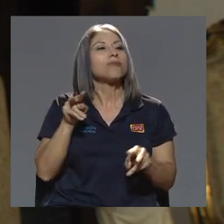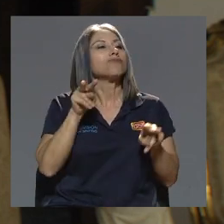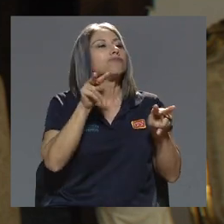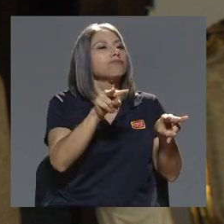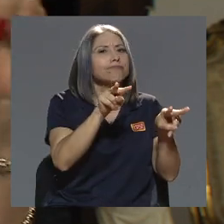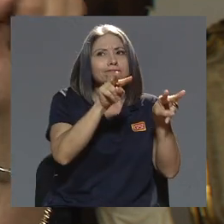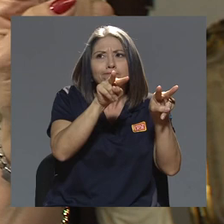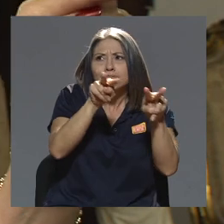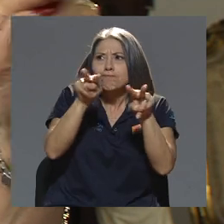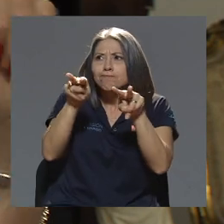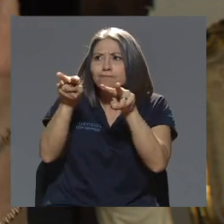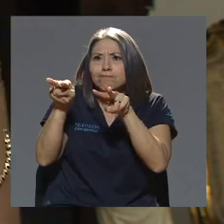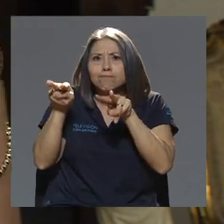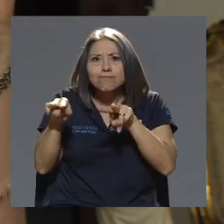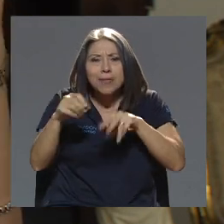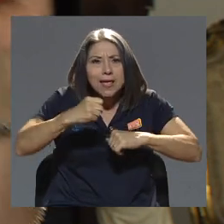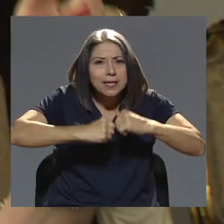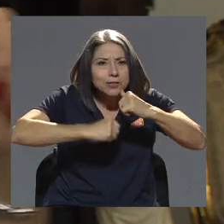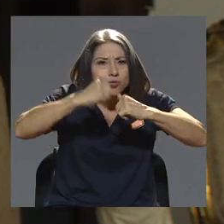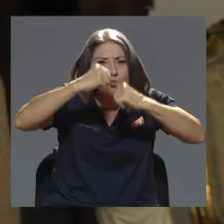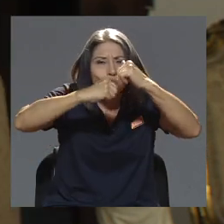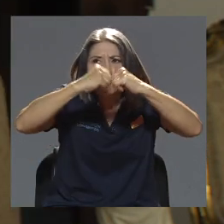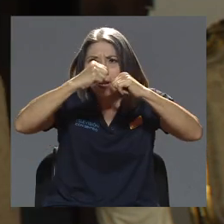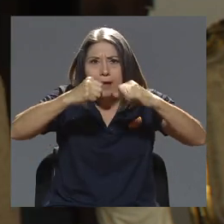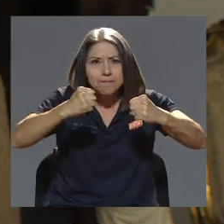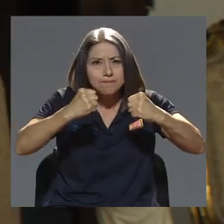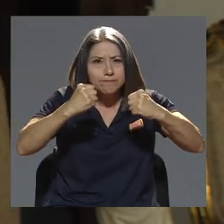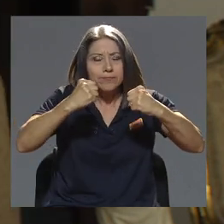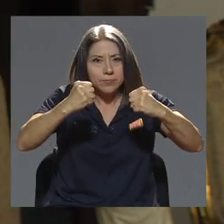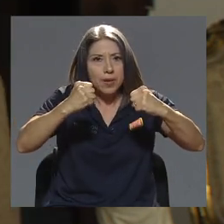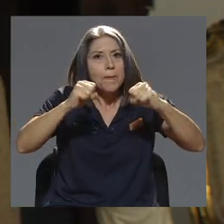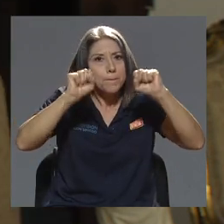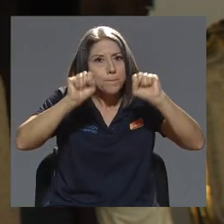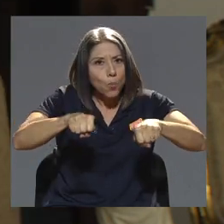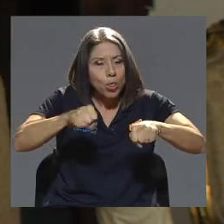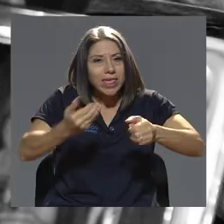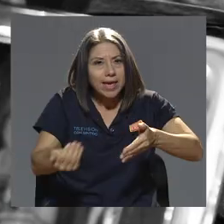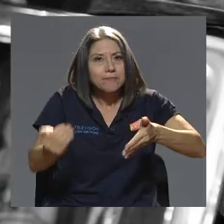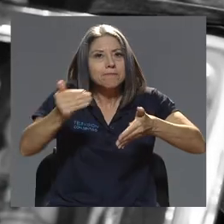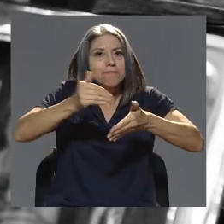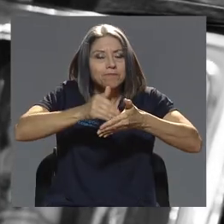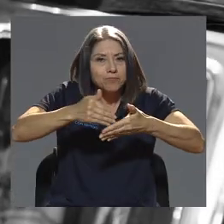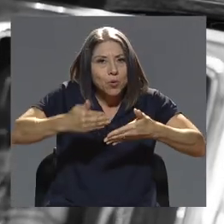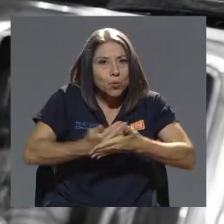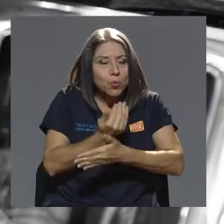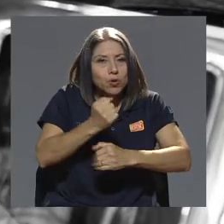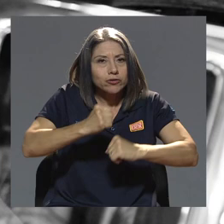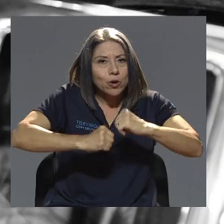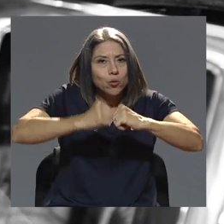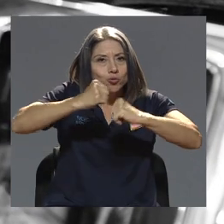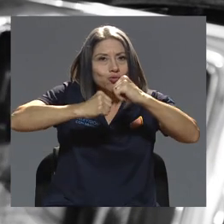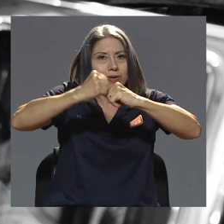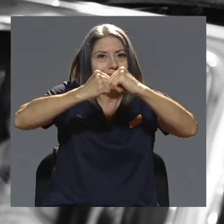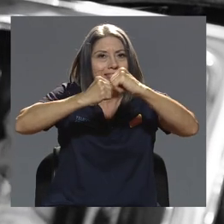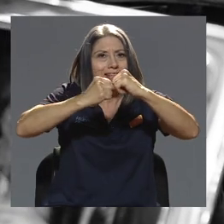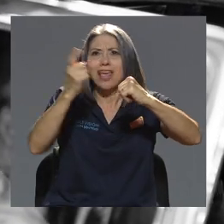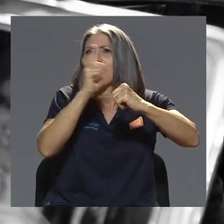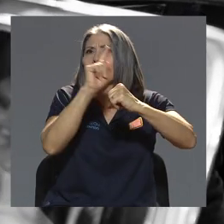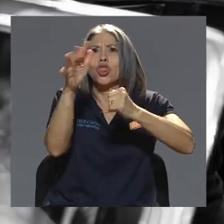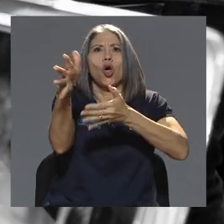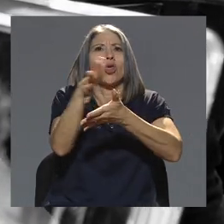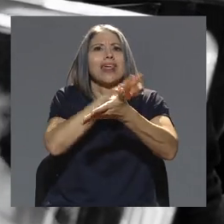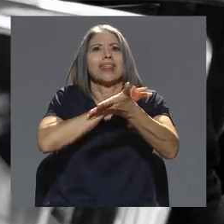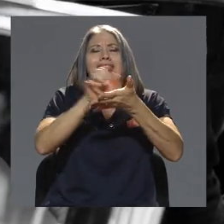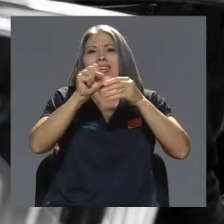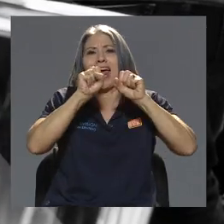penitenciaría estaba en condiciones de reconstruirse y no de tirarse. Porque cómo iba yo a empezar